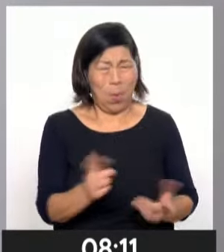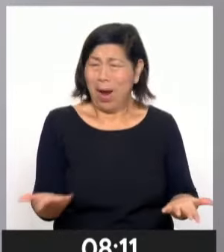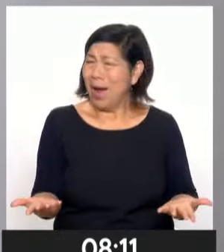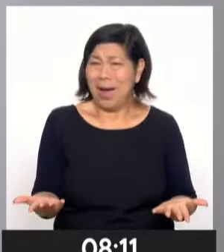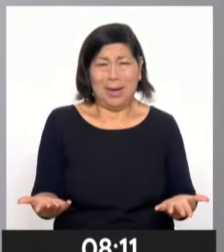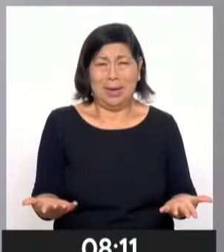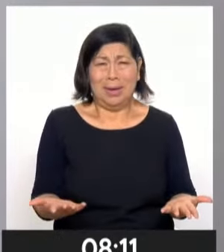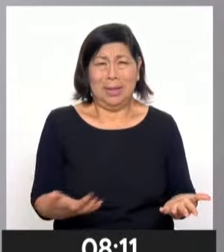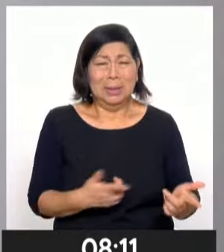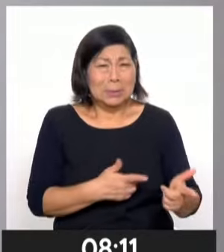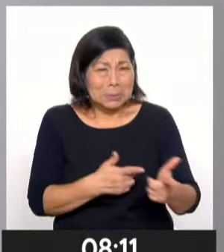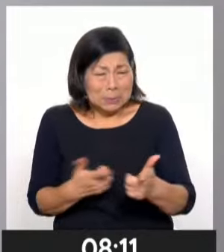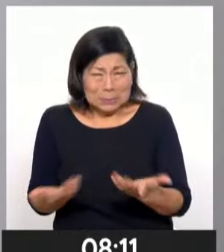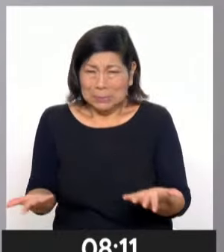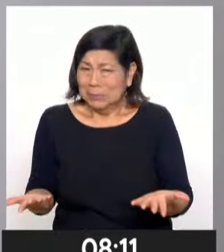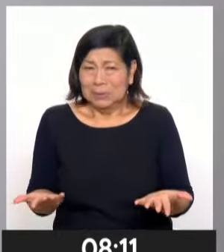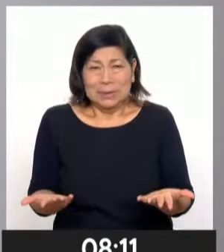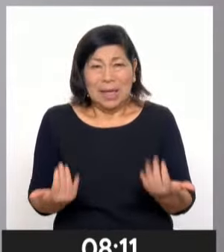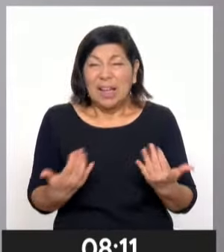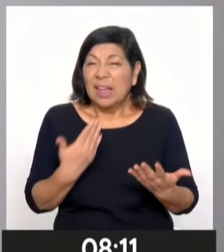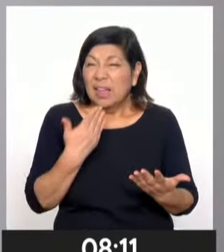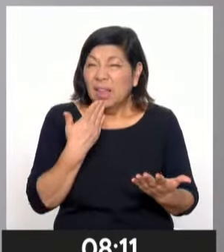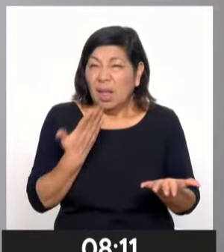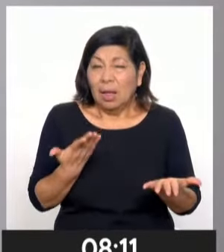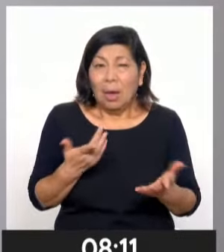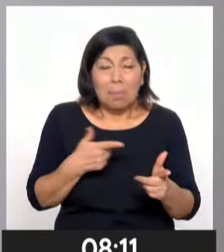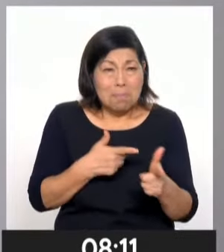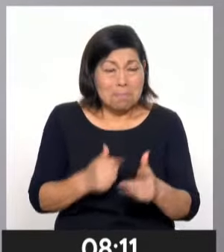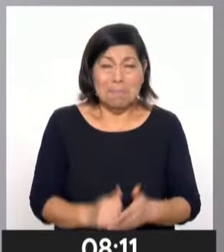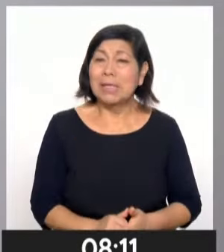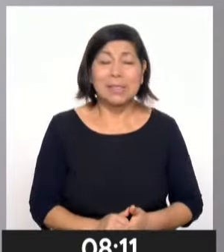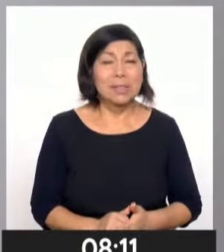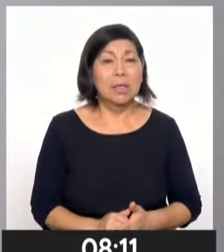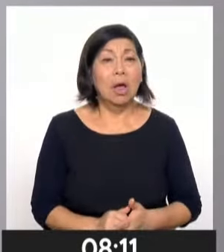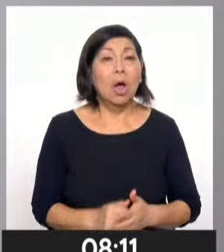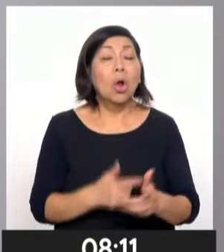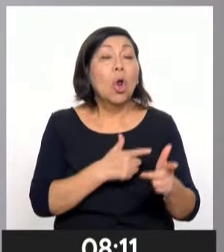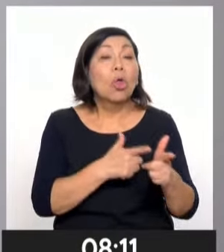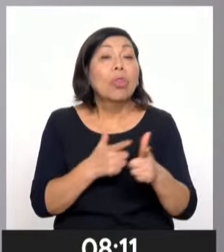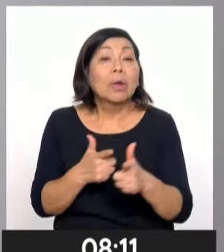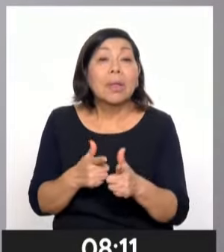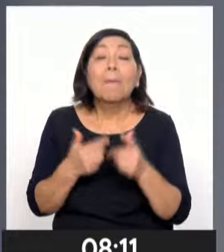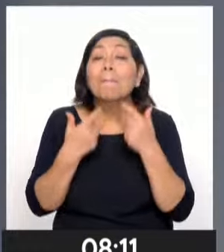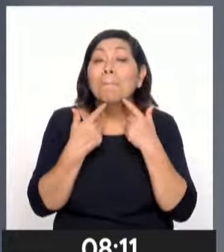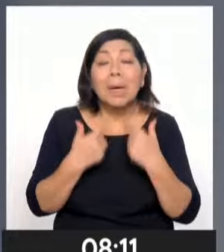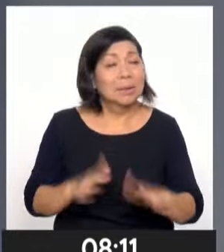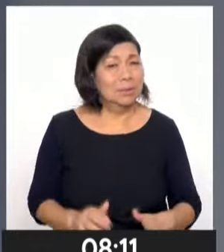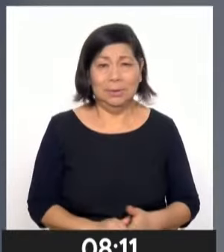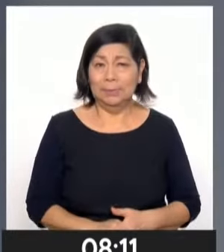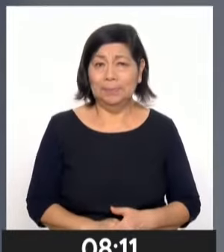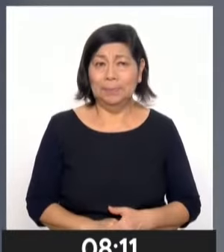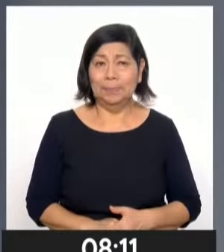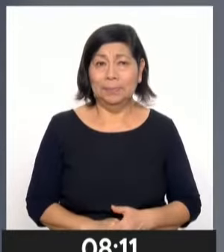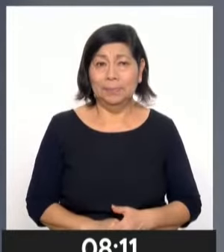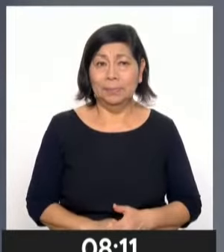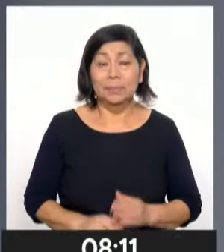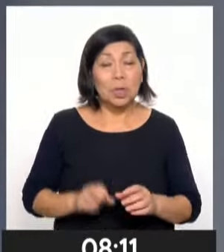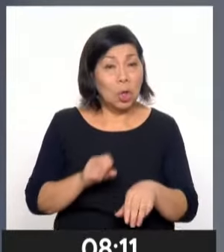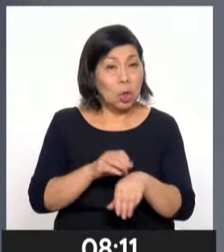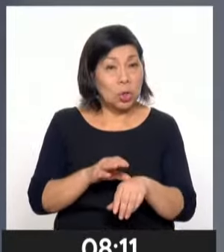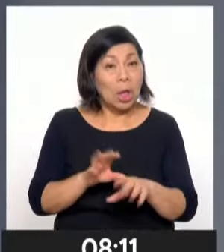que apunten sus misiles y a quien quiera que sean ataque. Los terroristas deben perder. El presidente del